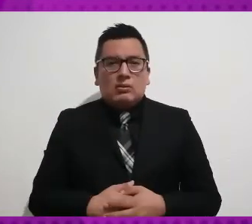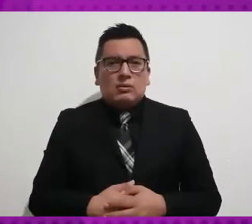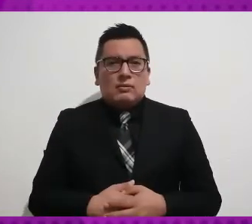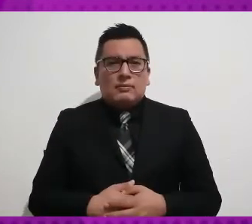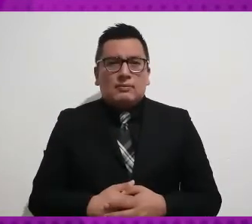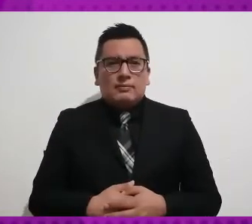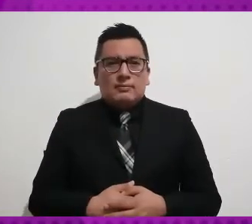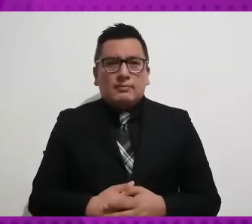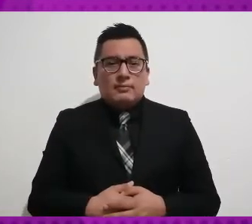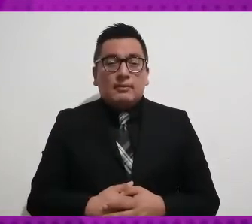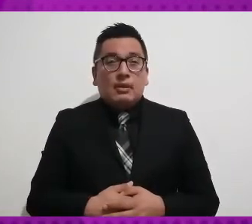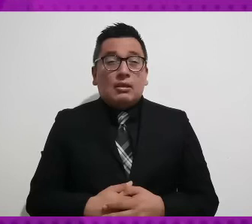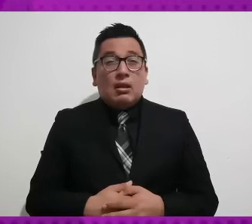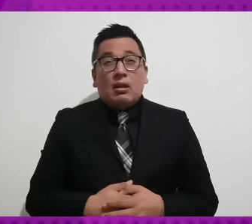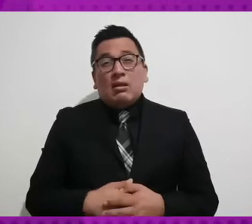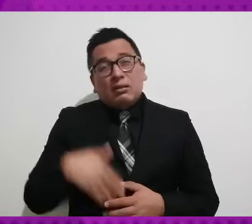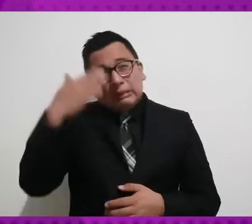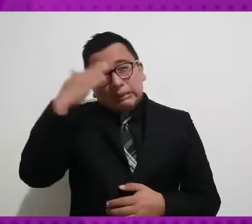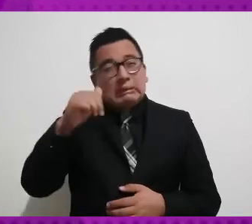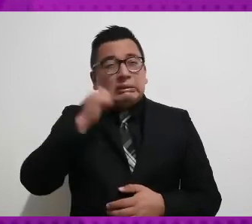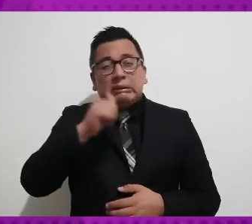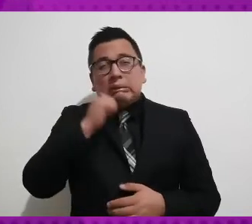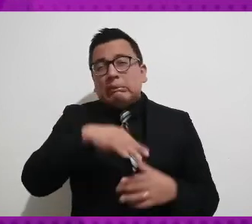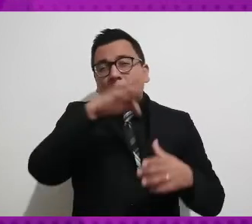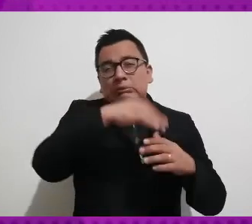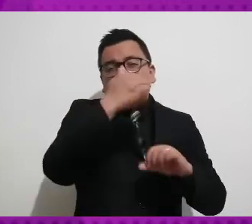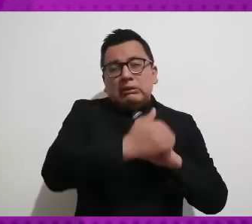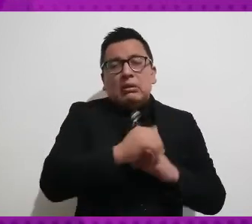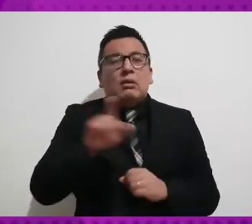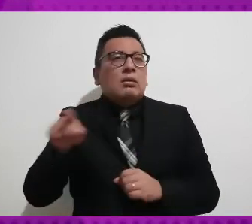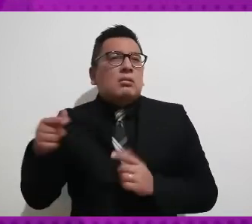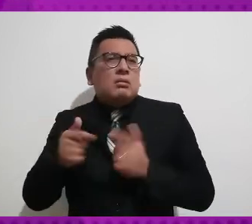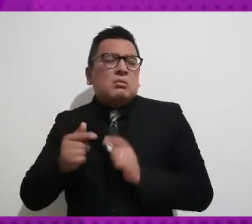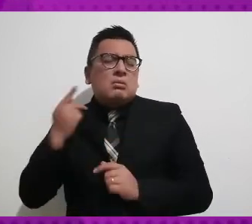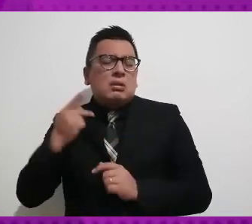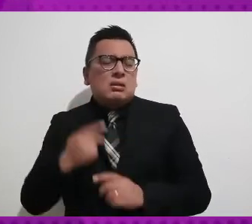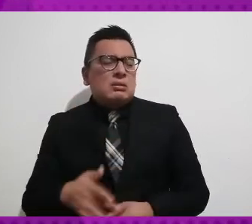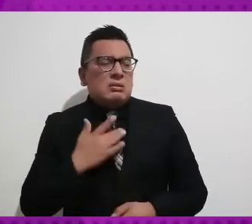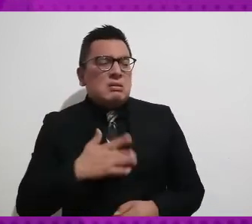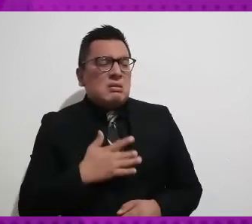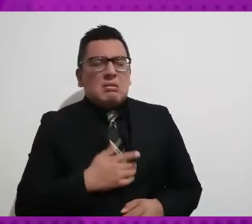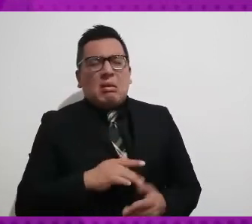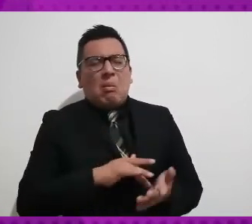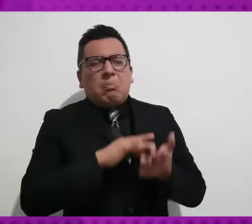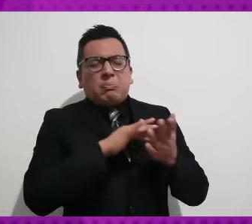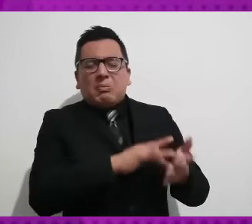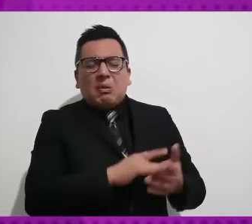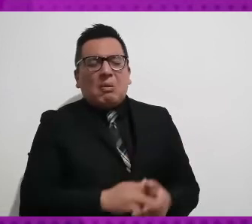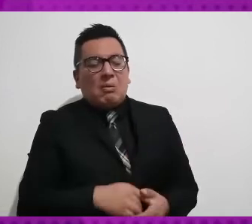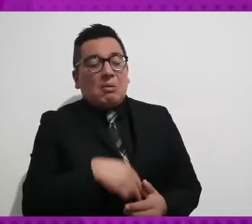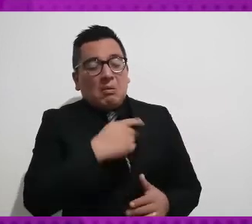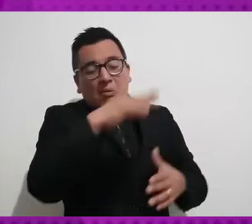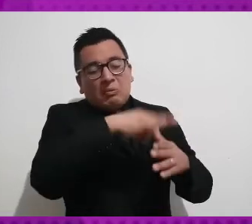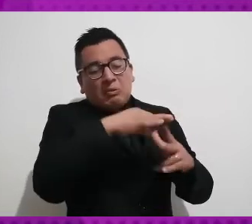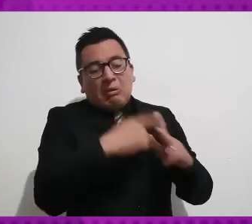digo, regularmente era, no estoy de acuerdo con el resultado, voy a impugnar, voy a ir a los tribunales, y en esta ocasión creo que todos ellos,